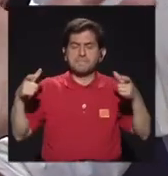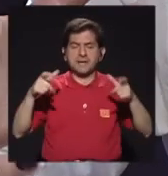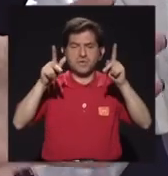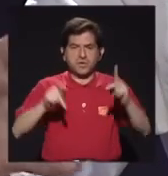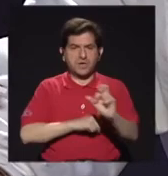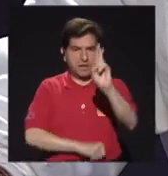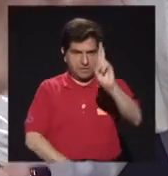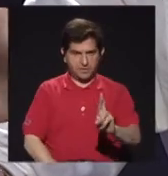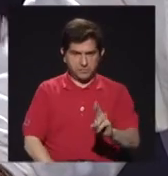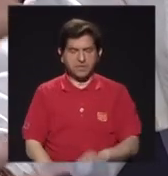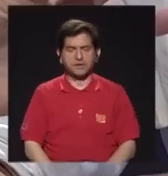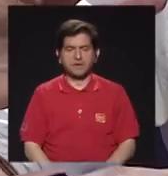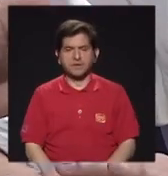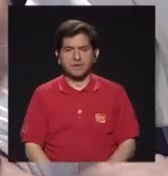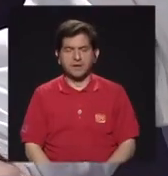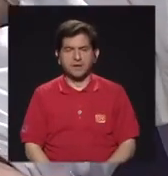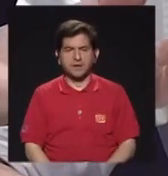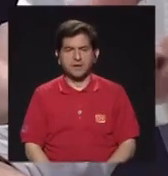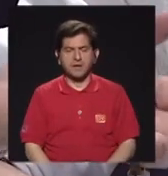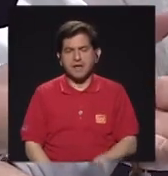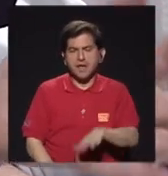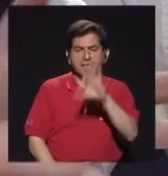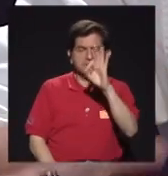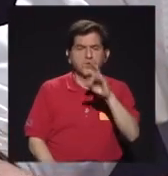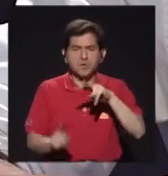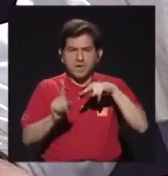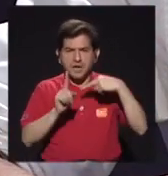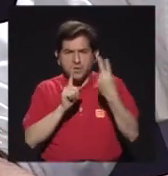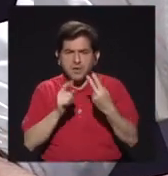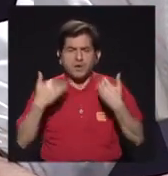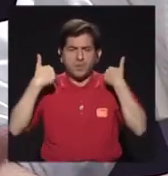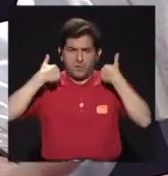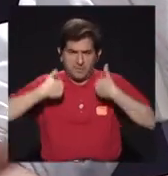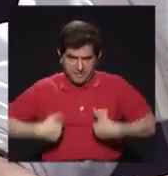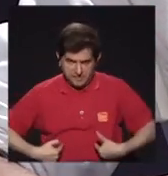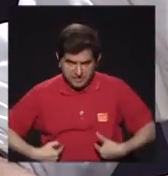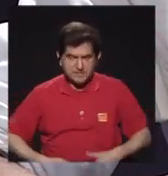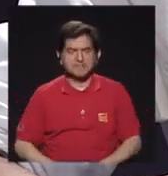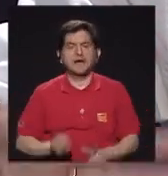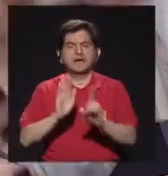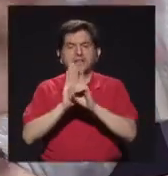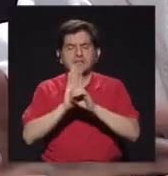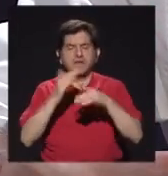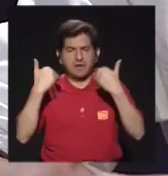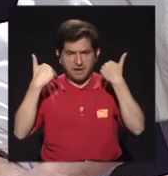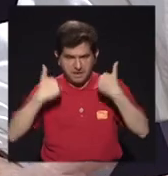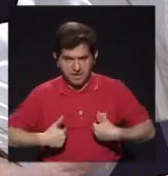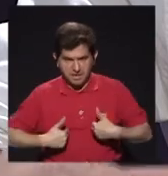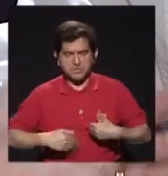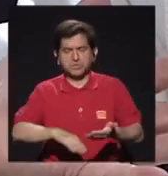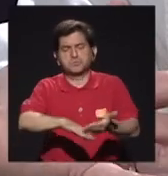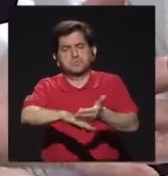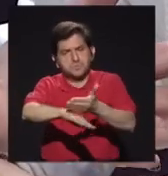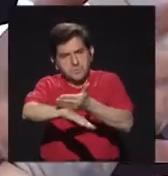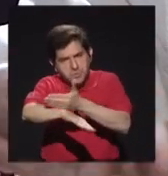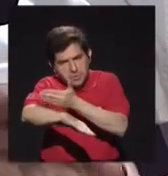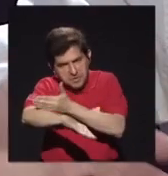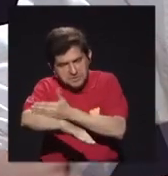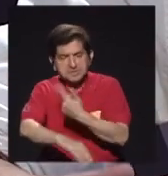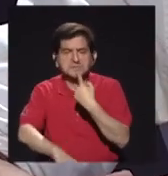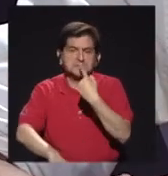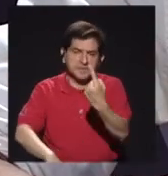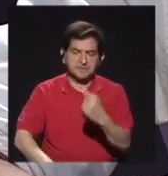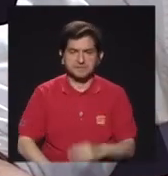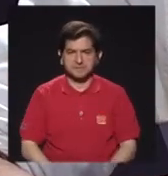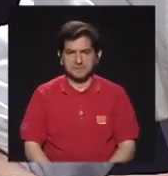que optamos por una perspectiva más humanista más de derechos humanos más progresistas digámoslo de esa manera